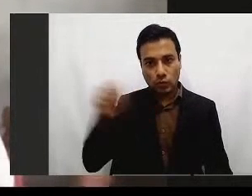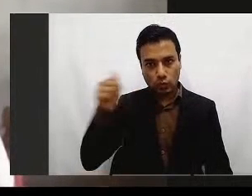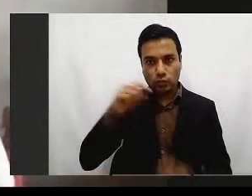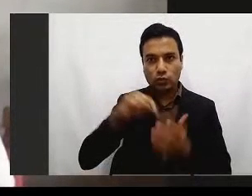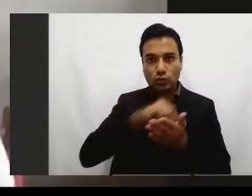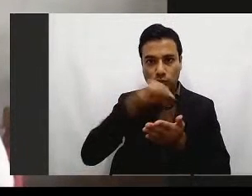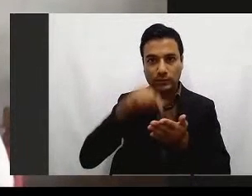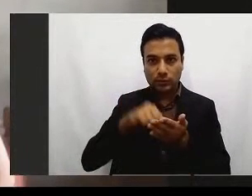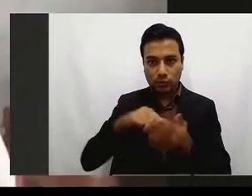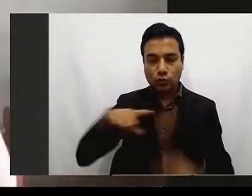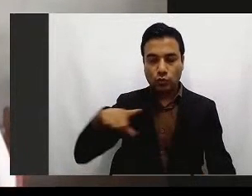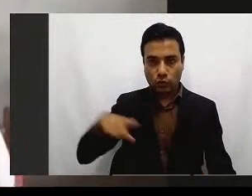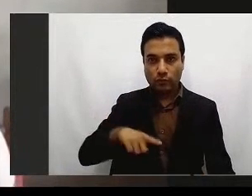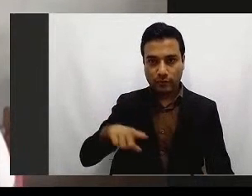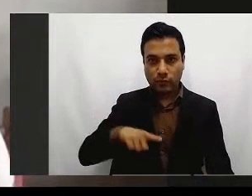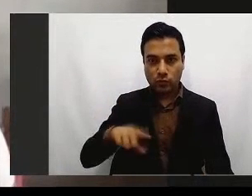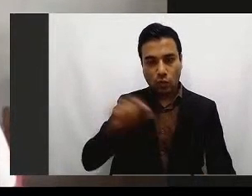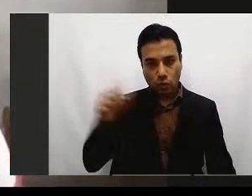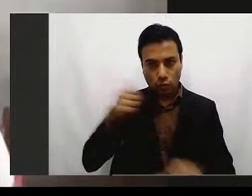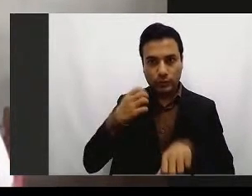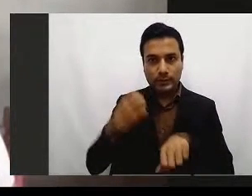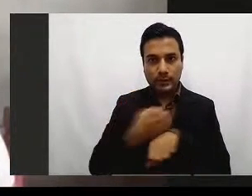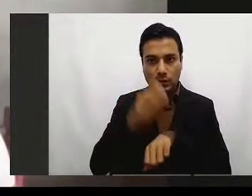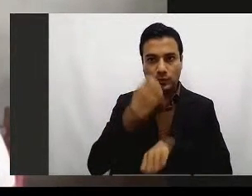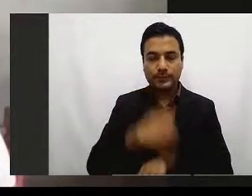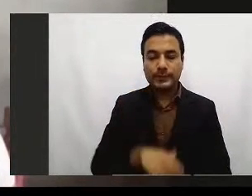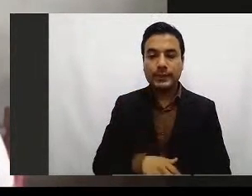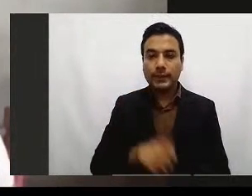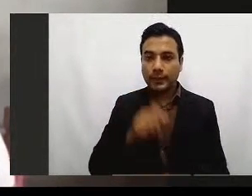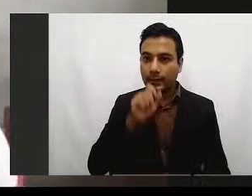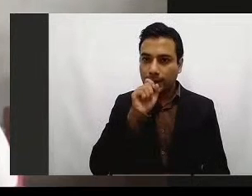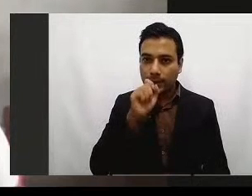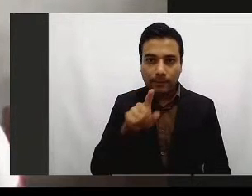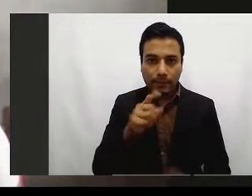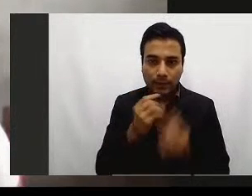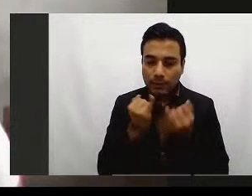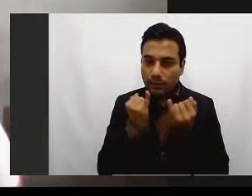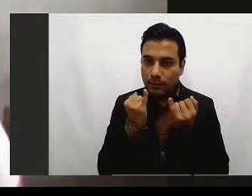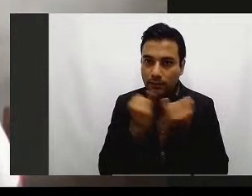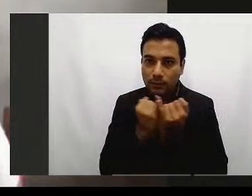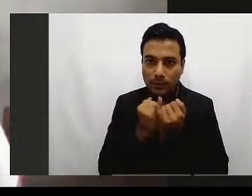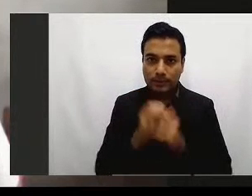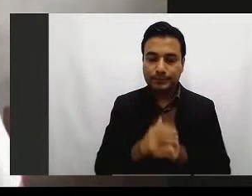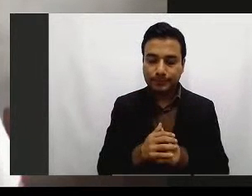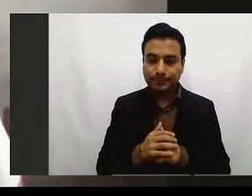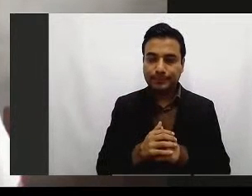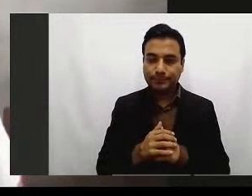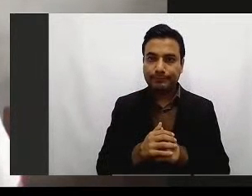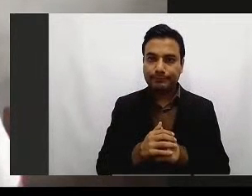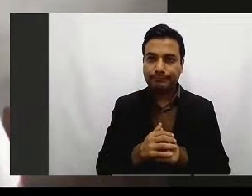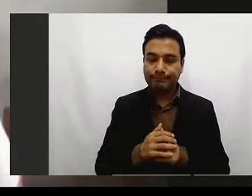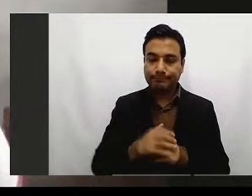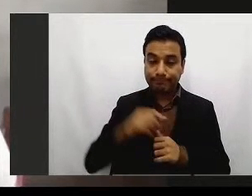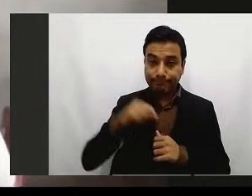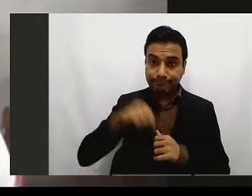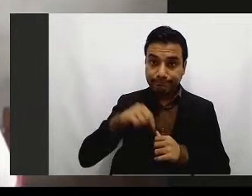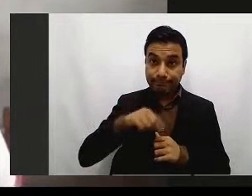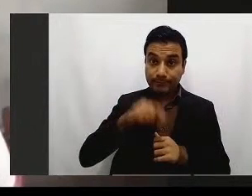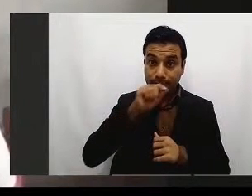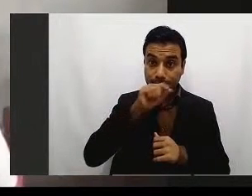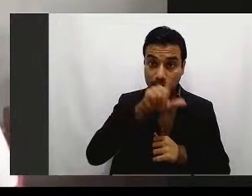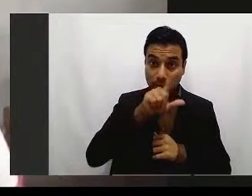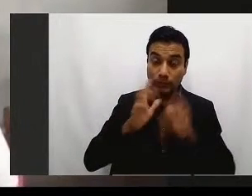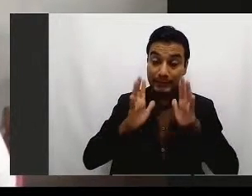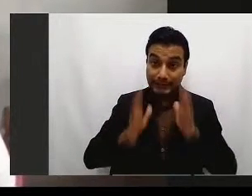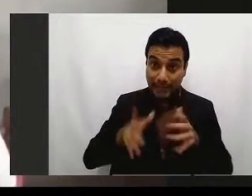en nuestro país, ¿no?, en nuestro contexto, utilicen estas herramientas, lo que ya aprendimos y lo que ya se diseñó, para